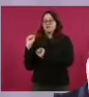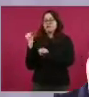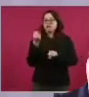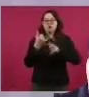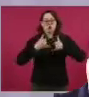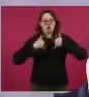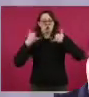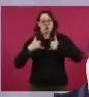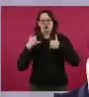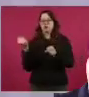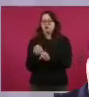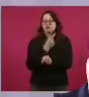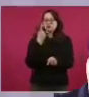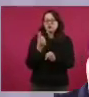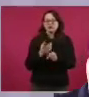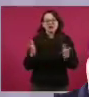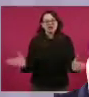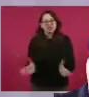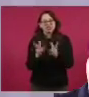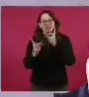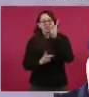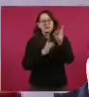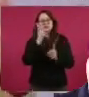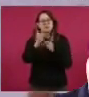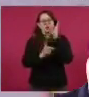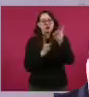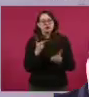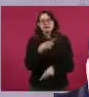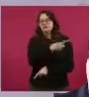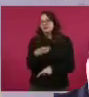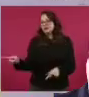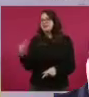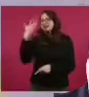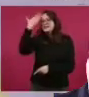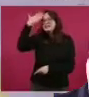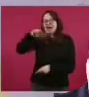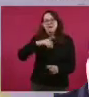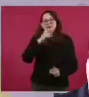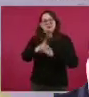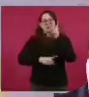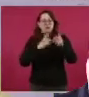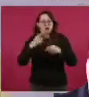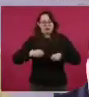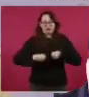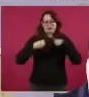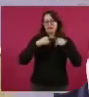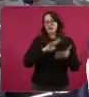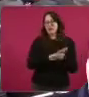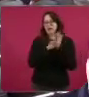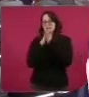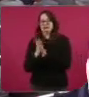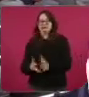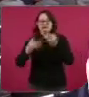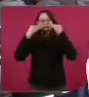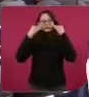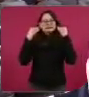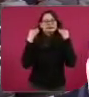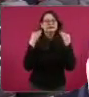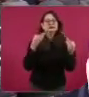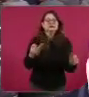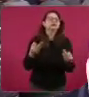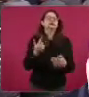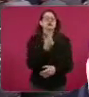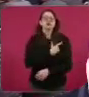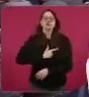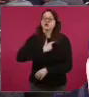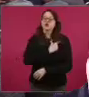son testigos de que el béisbol ha cambiado vidas, que ha transformado la manera de verlo, y quienes gustamos de este bello deporte,